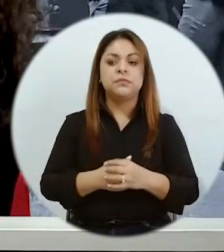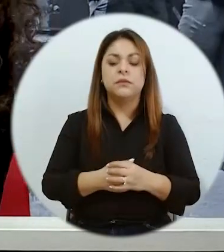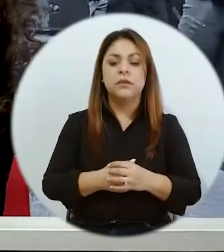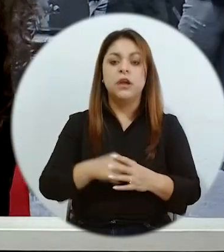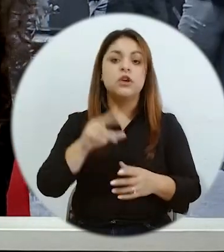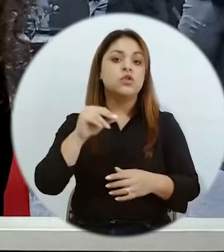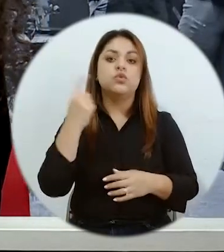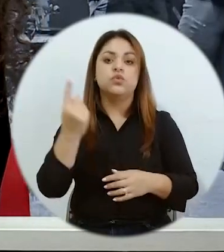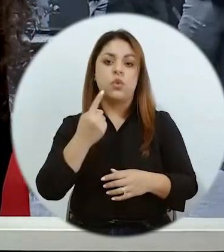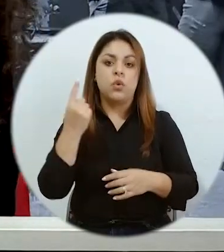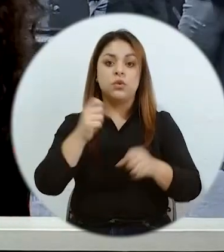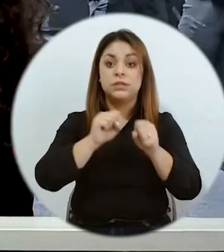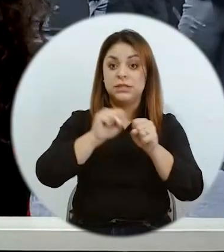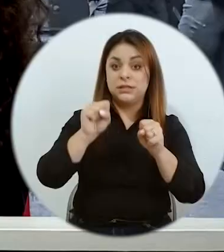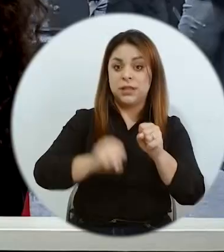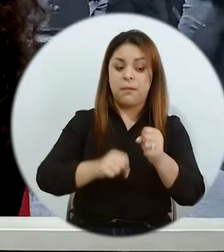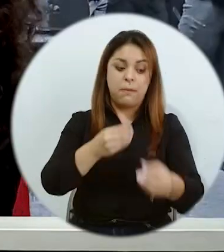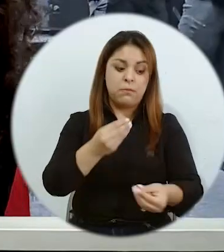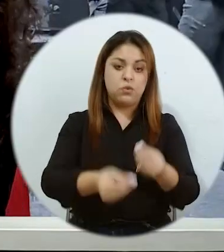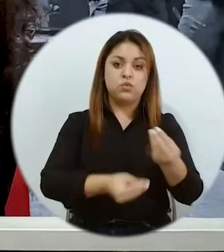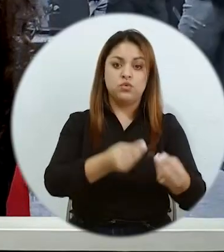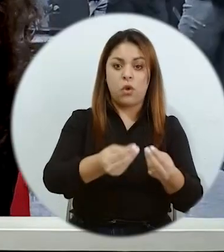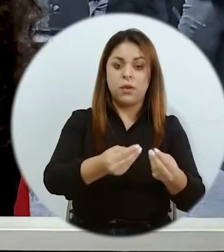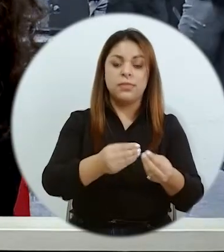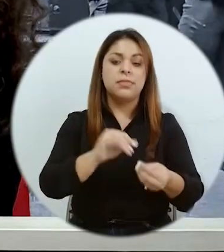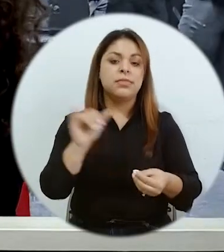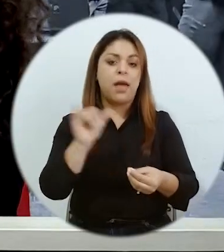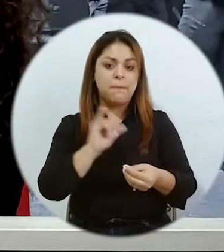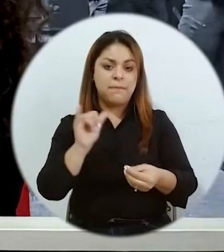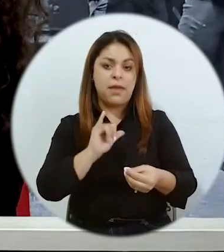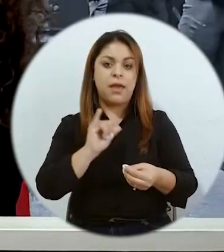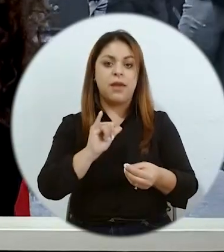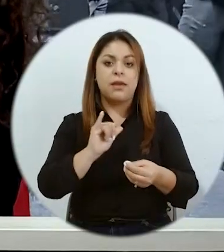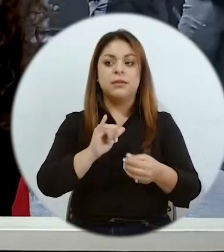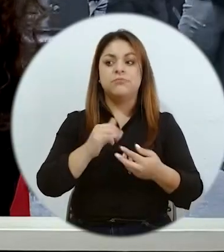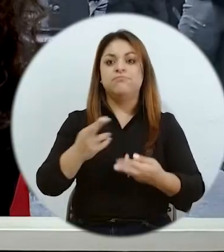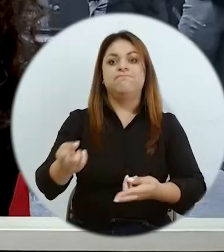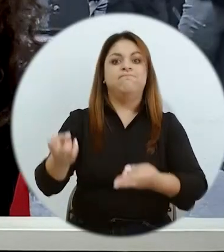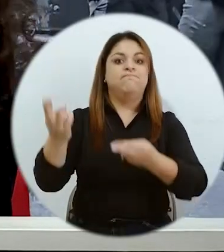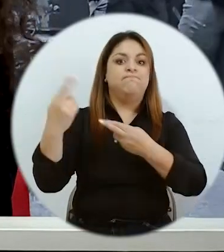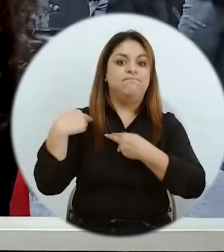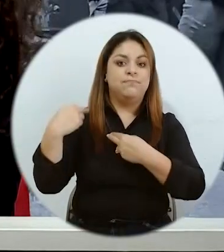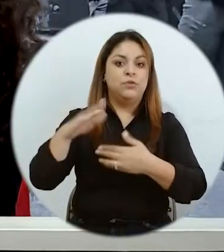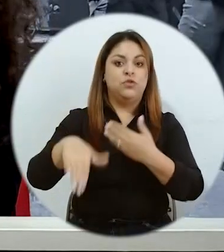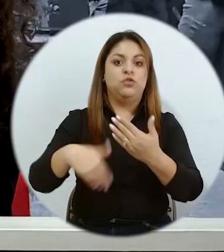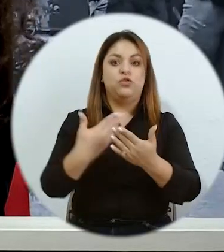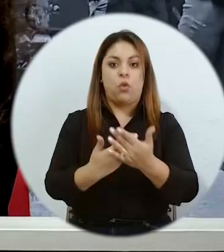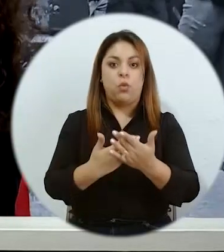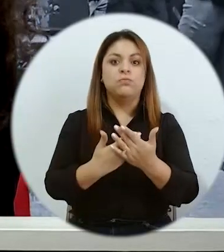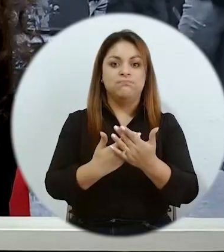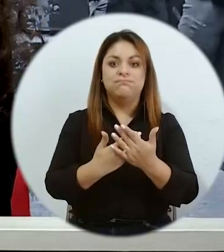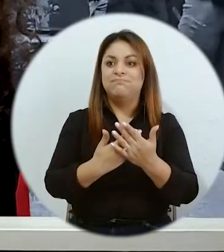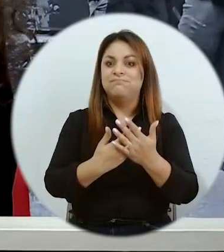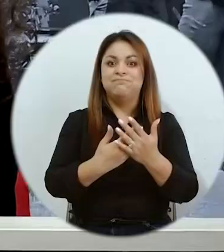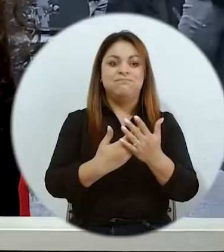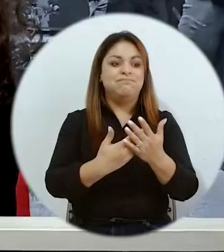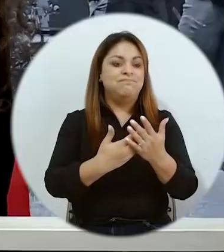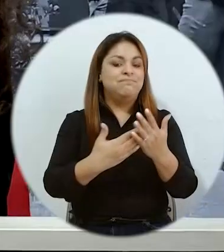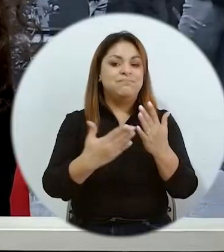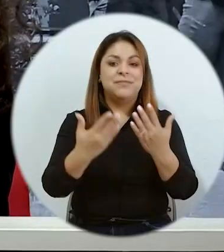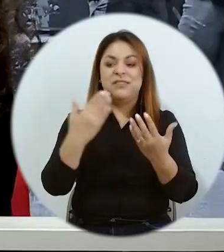ver no solo con el sistema meramente productivo, sino también con toda la responsabilidad que hay detrás,